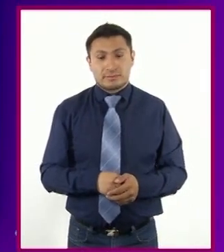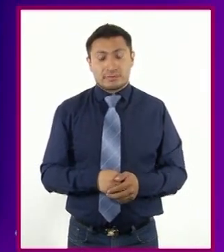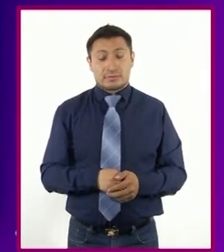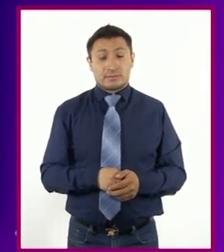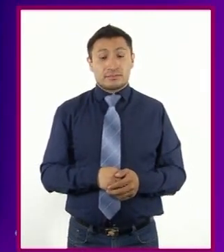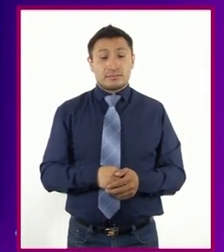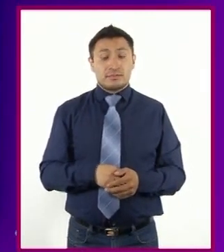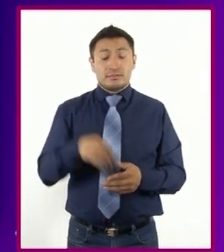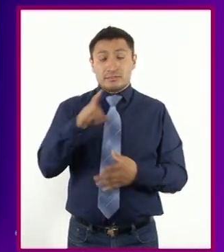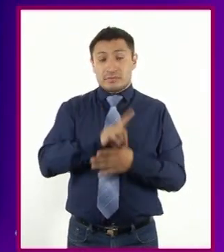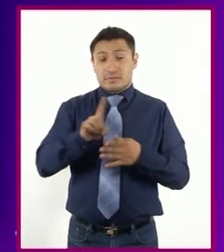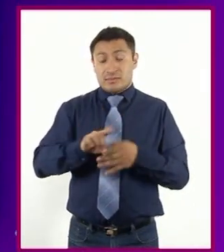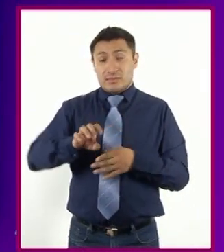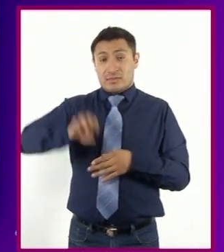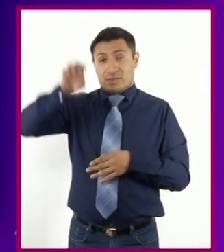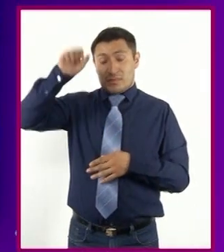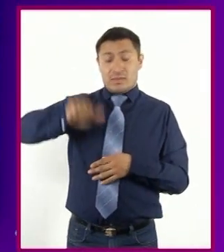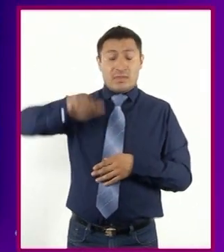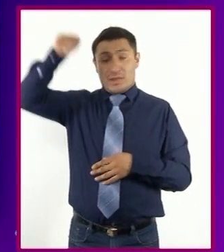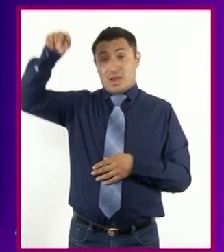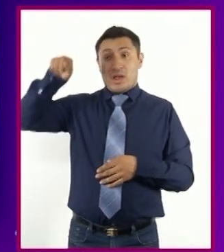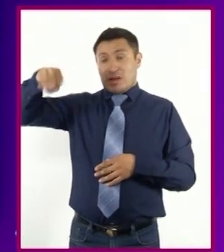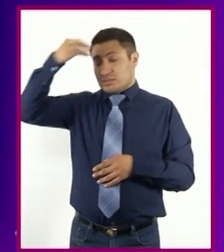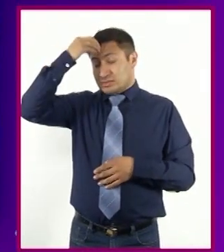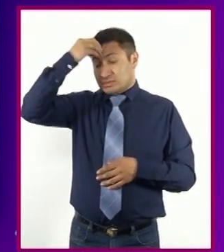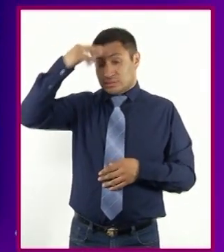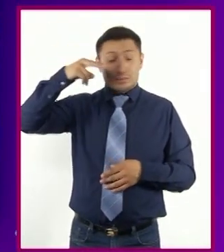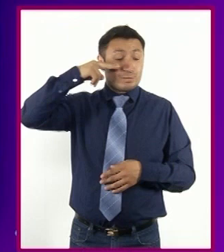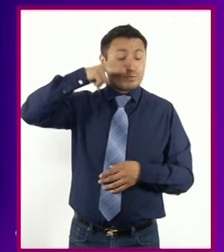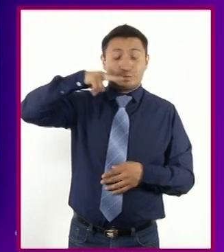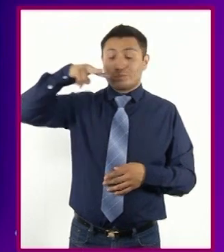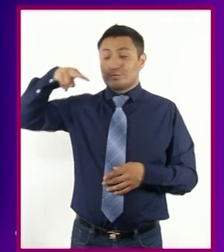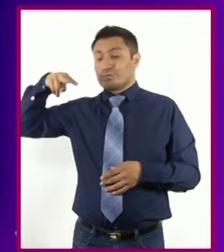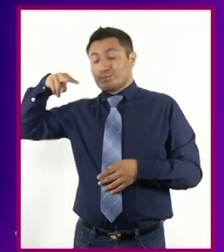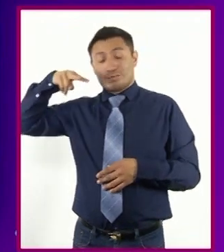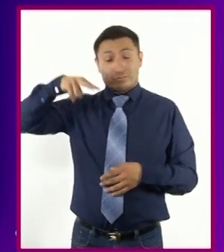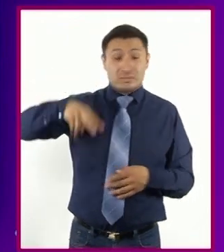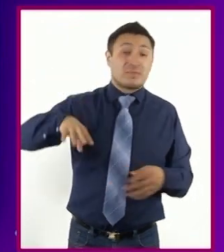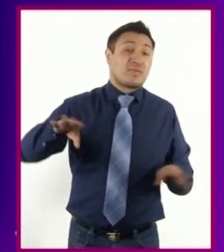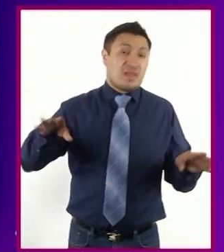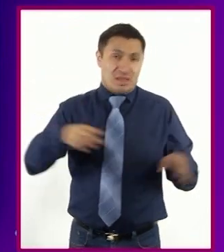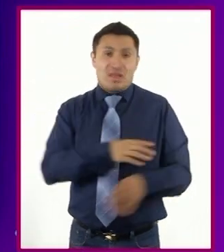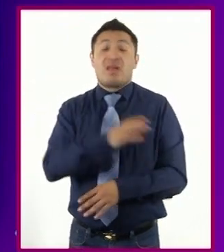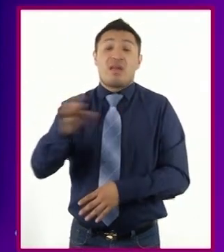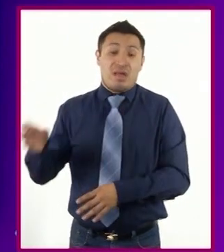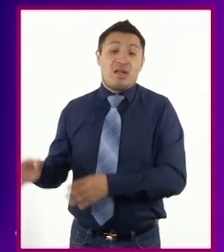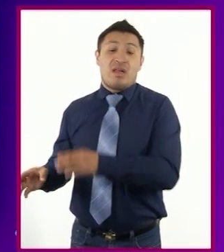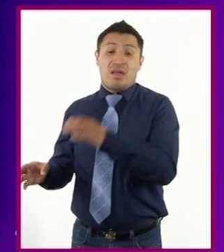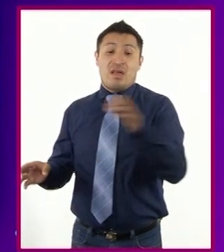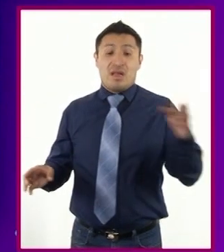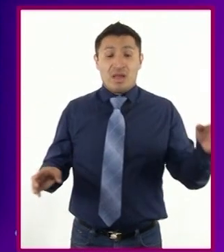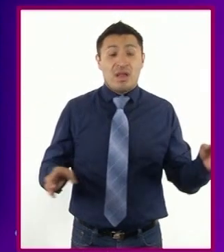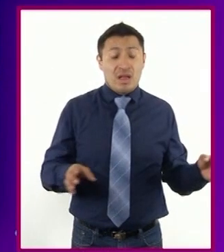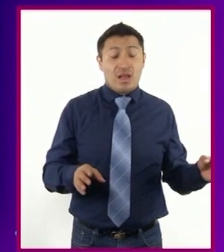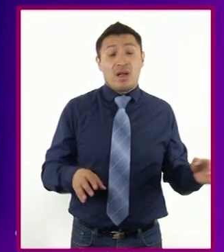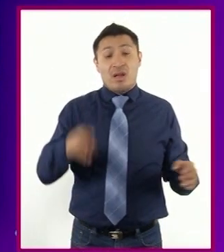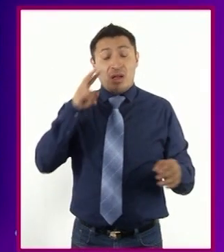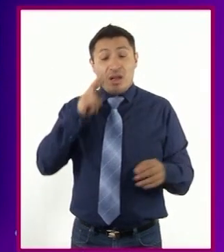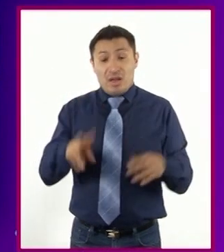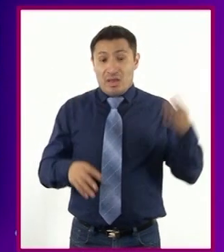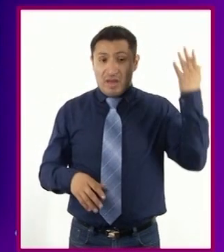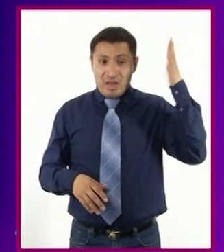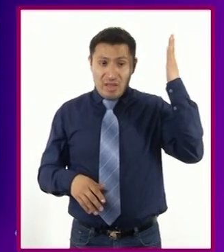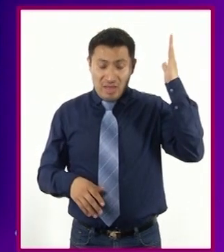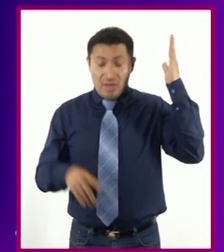Desde las alturas de Chapultepec se veían, campos, se veían espejos